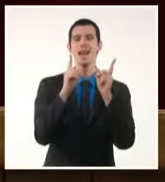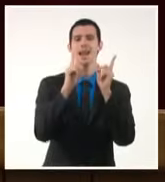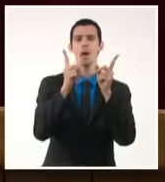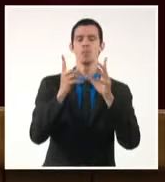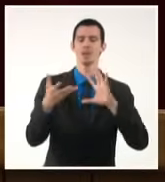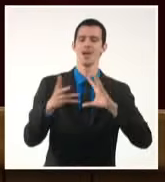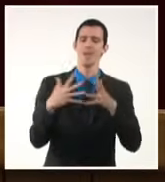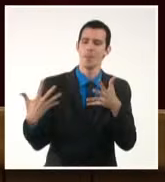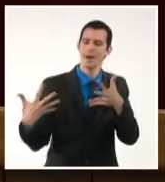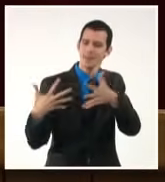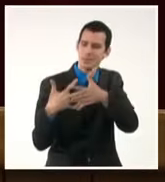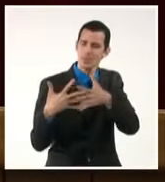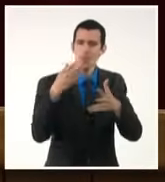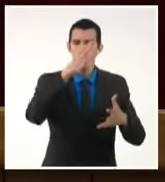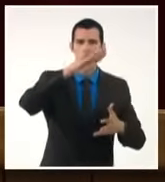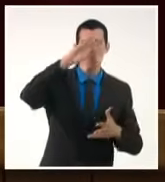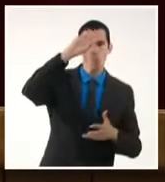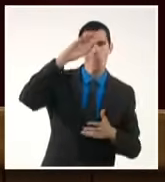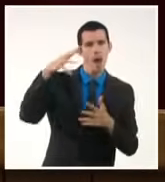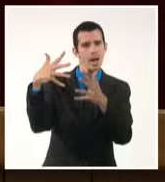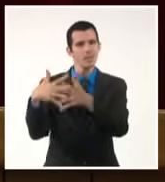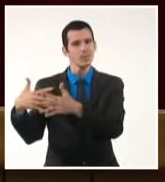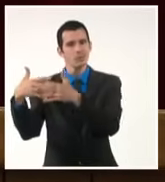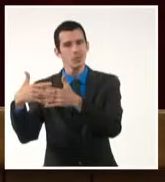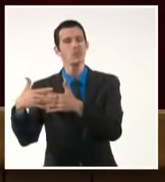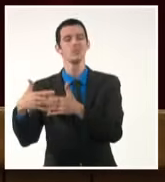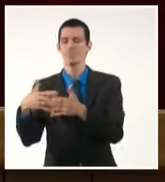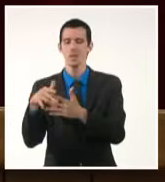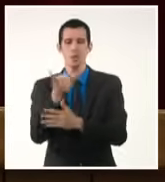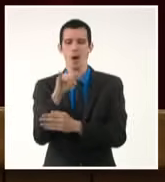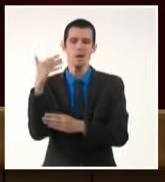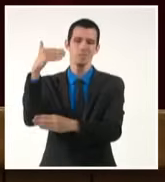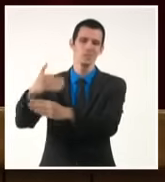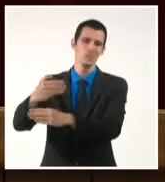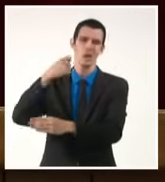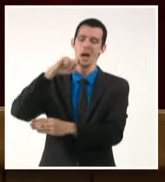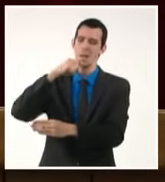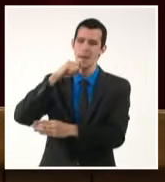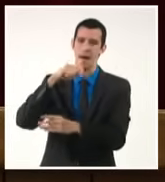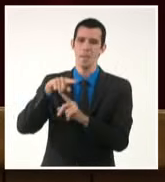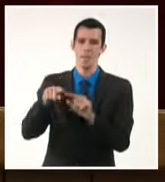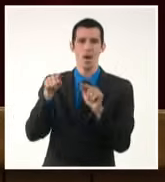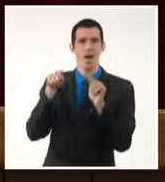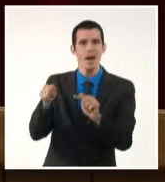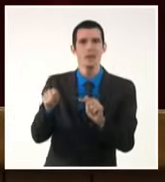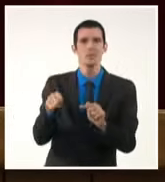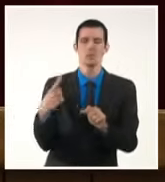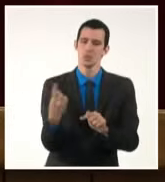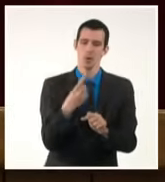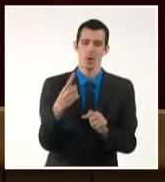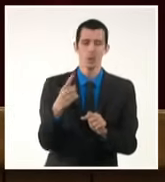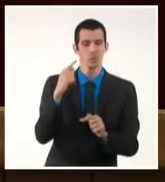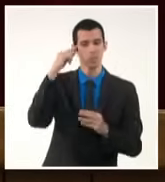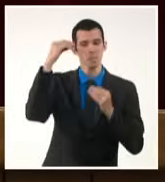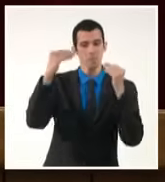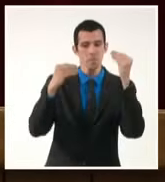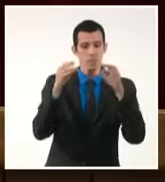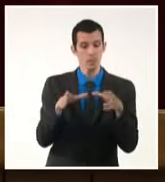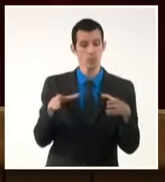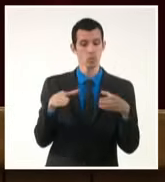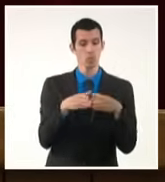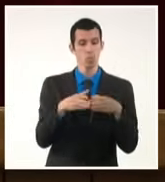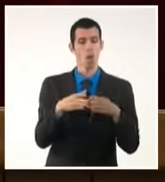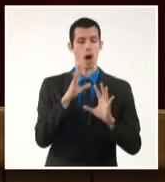Unidos para la comisión de acciones violentas contra Cuba no es ningún absurdo. Por el contrario, ha